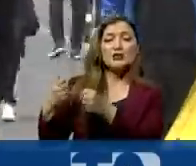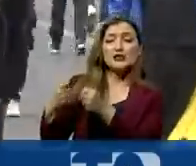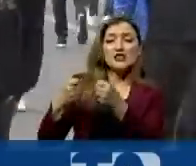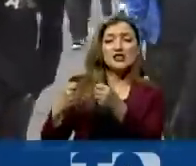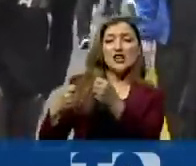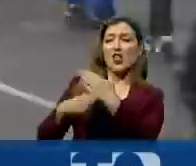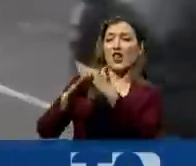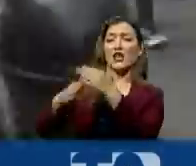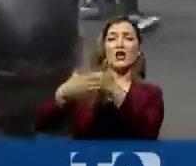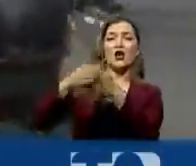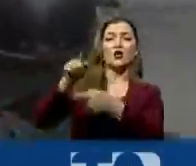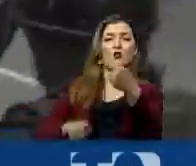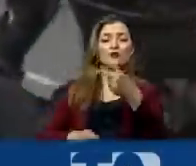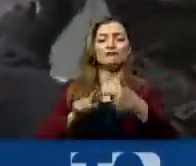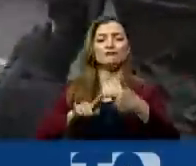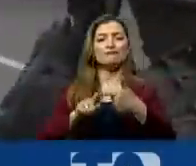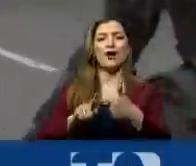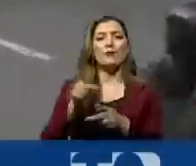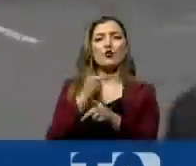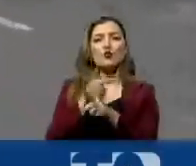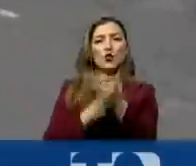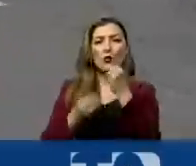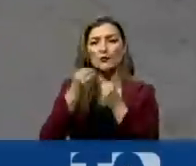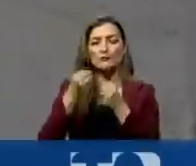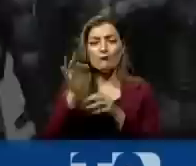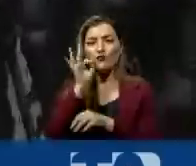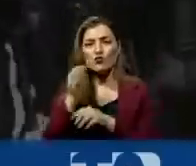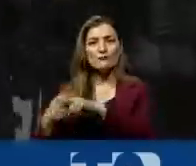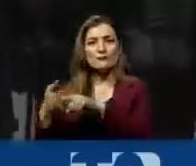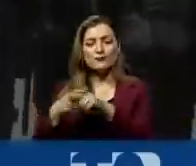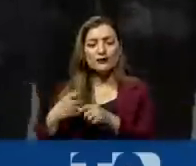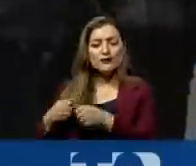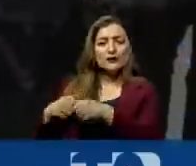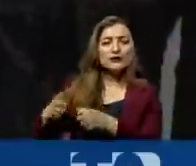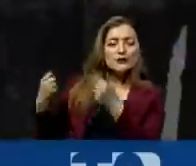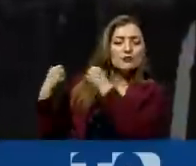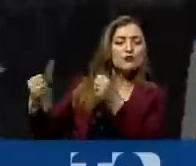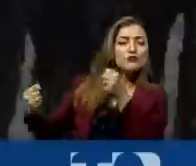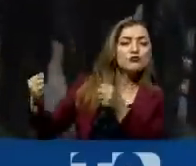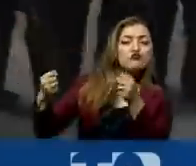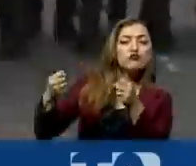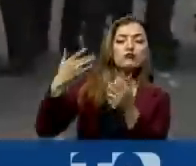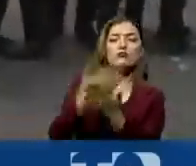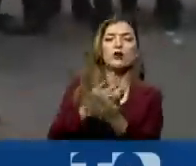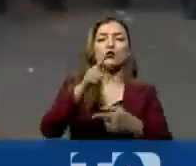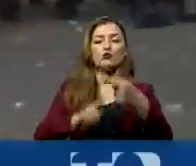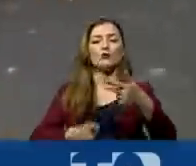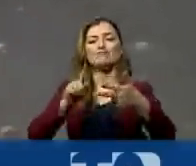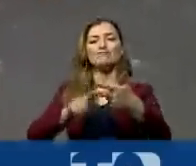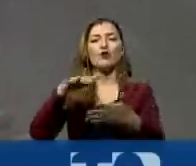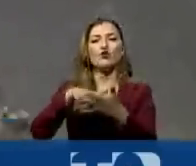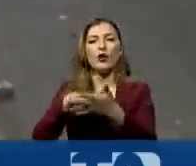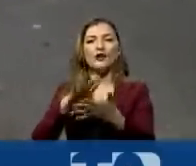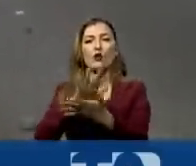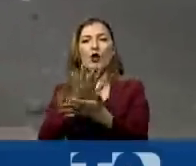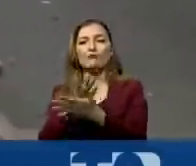llegaron al mercado del estudiante que no pudo llegar a su escuela su colegio el trabajador que no pudo llegar a trabajar oa vender